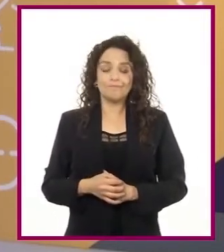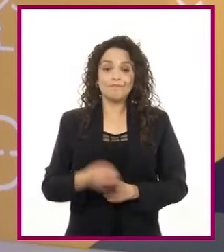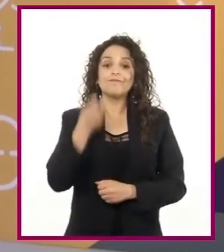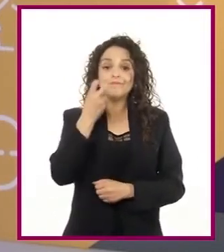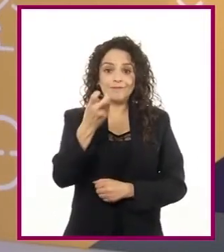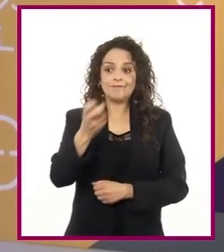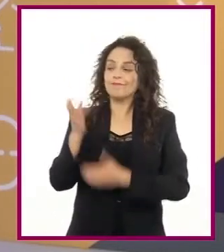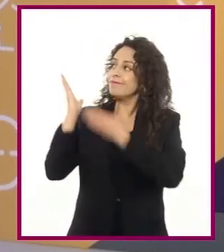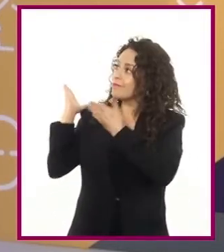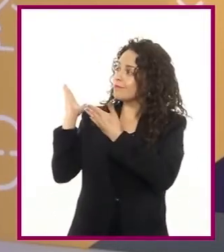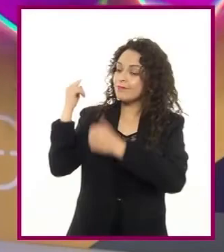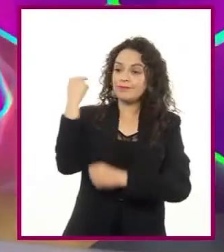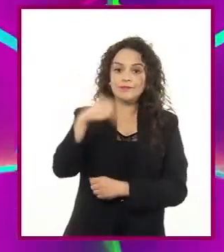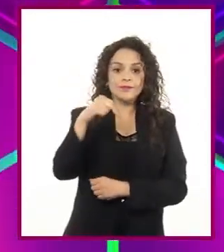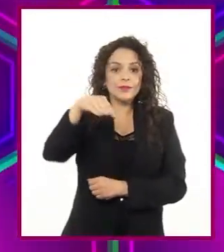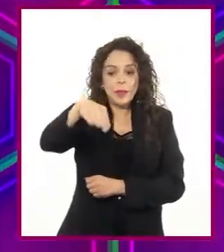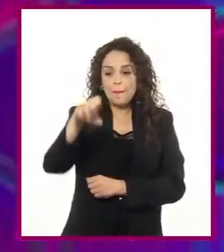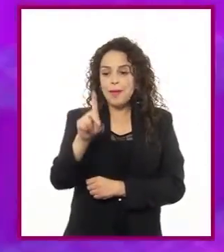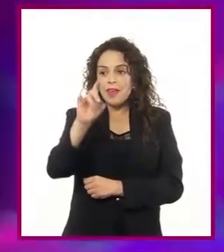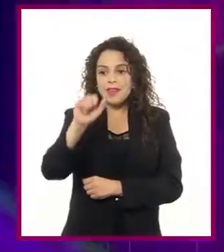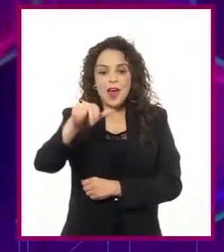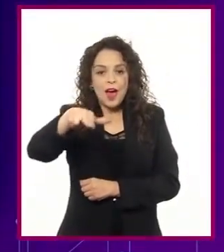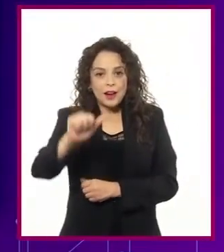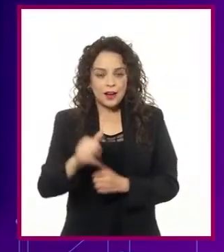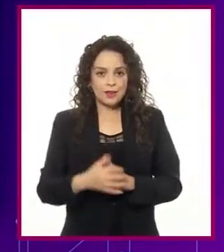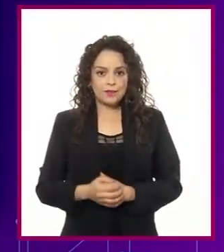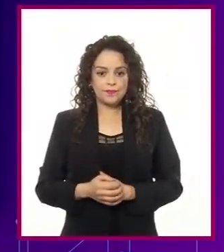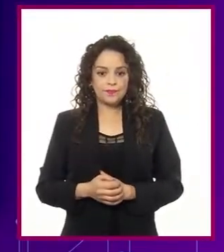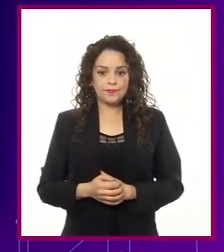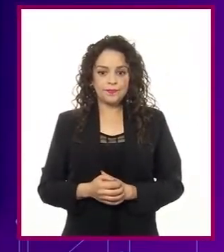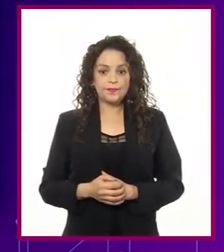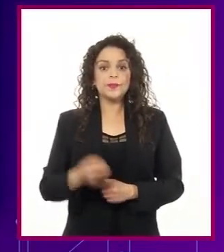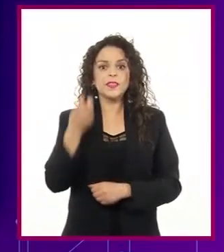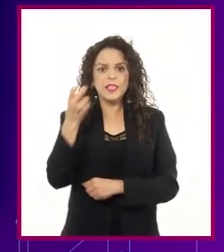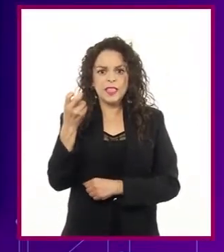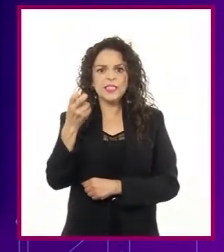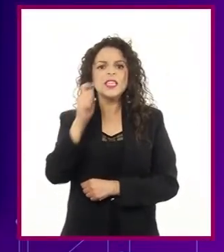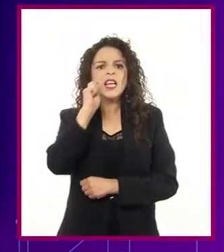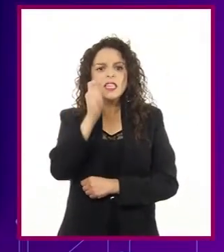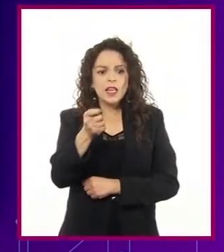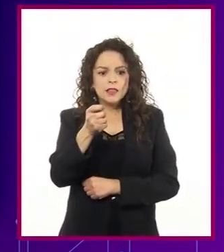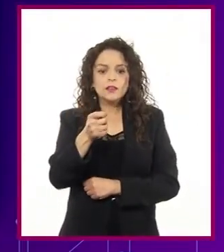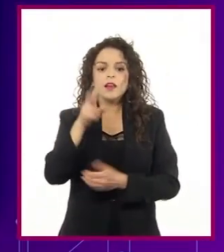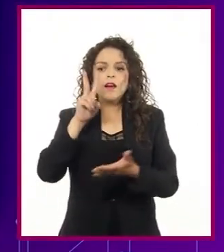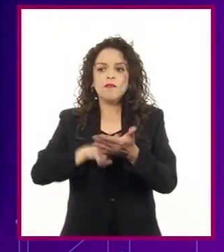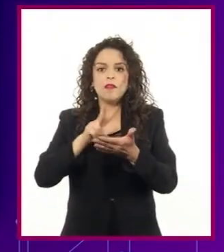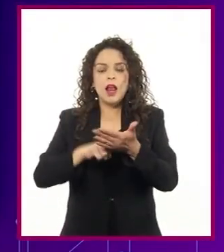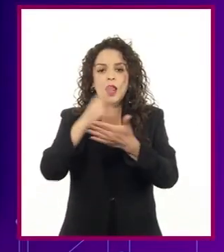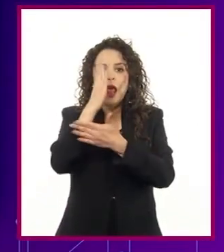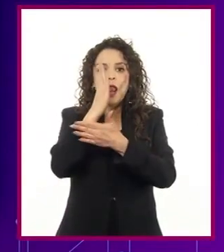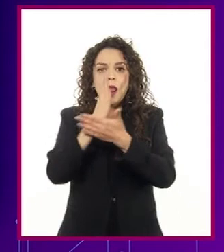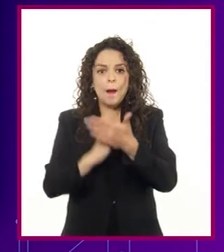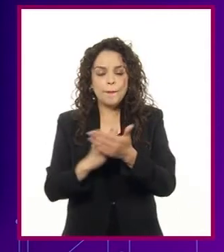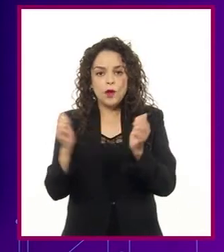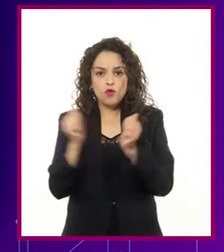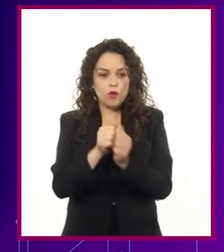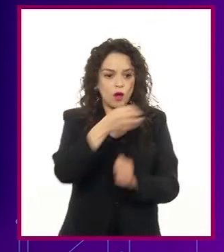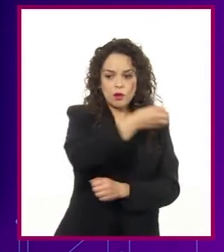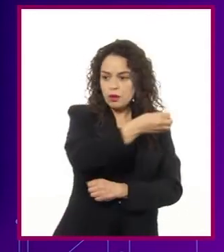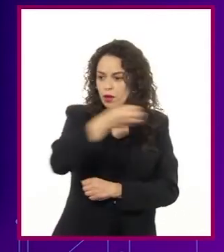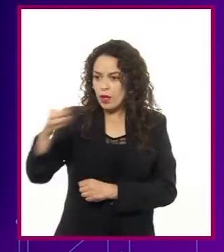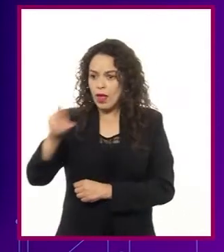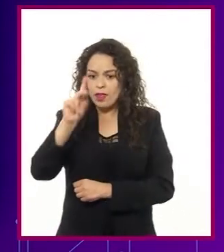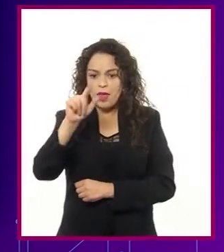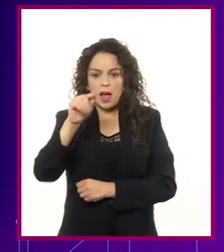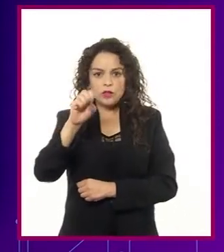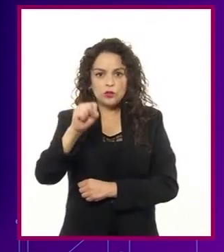Este dato se llama mediana. La mediana se define como el valor central de un conjunto de datos cuando